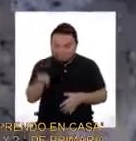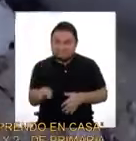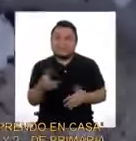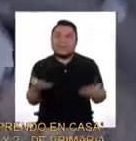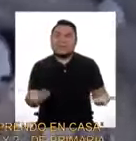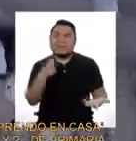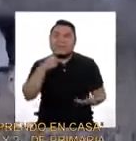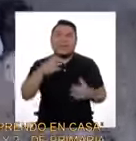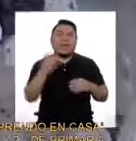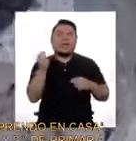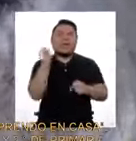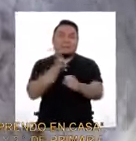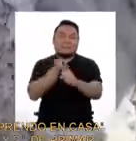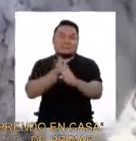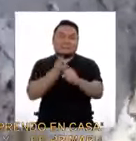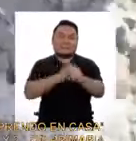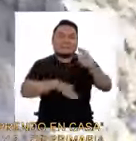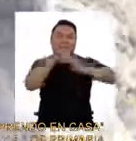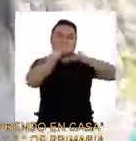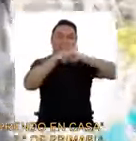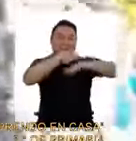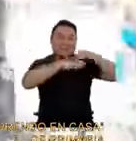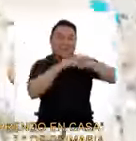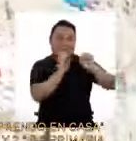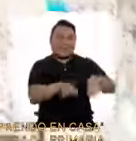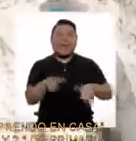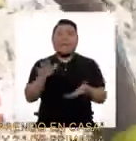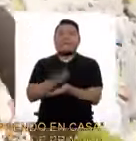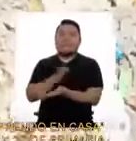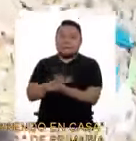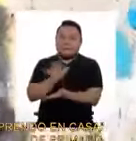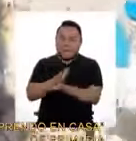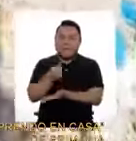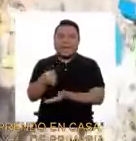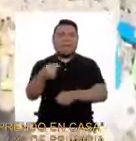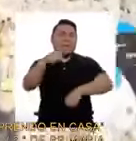de ladrillos, papeles,